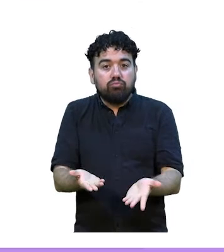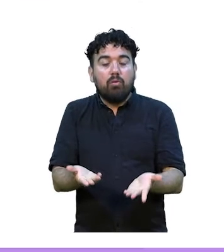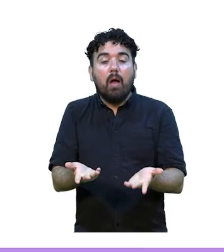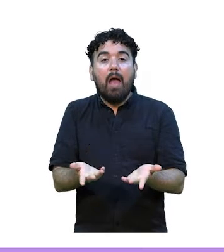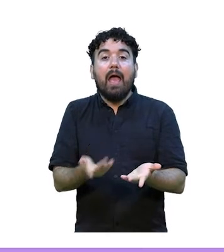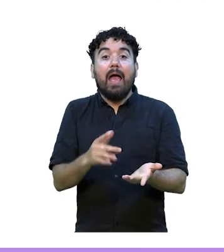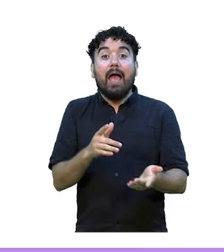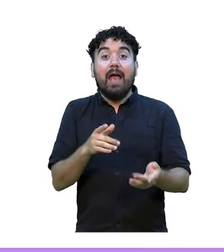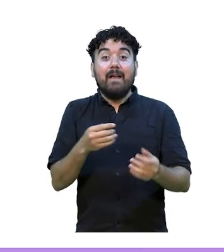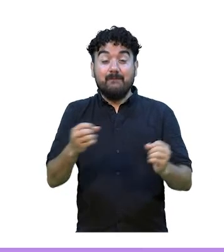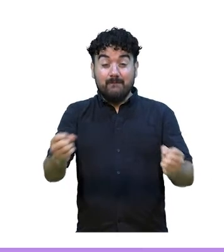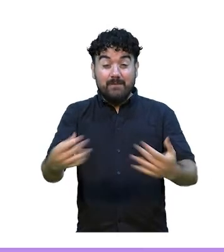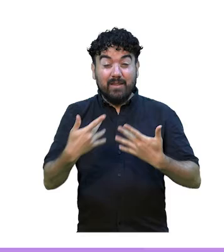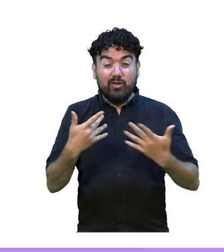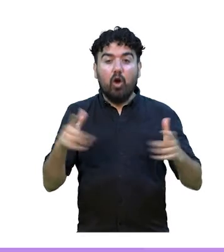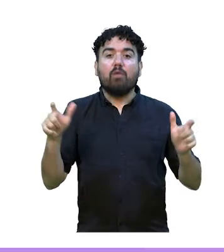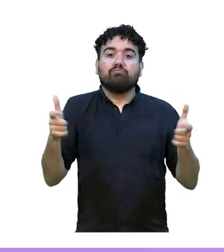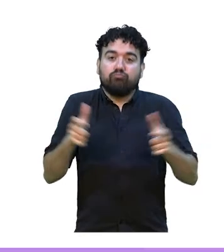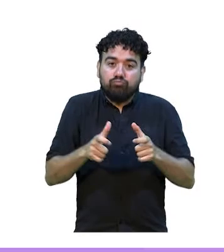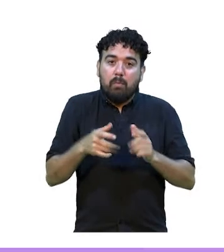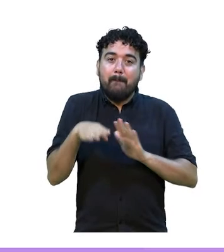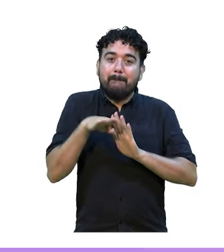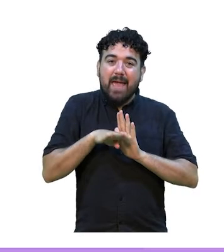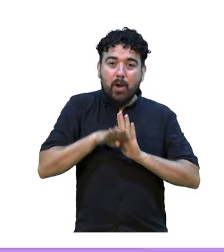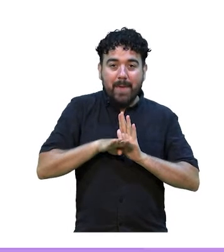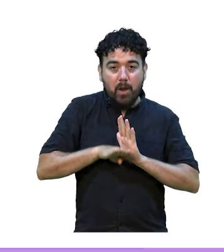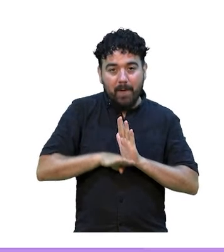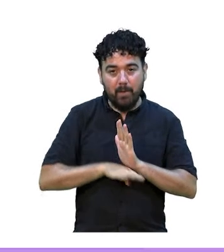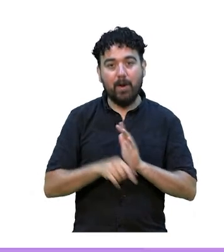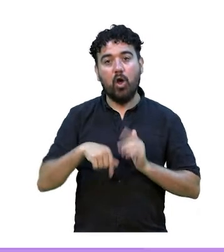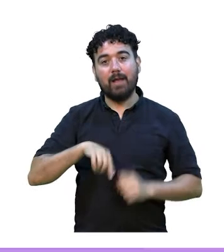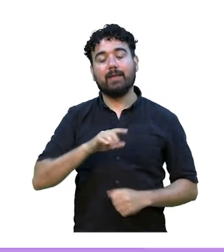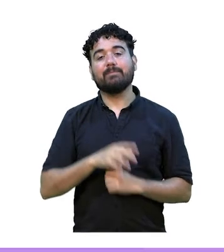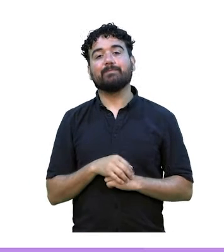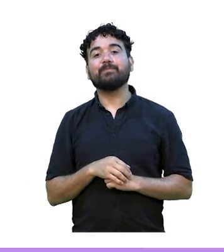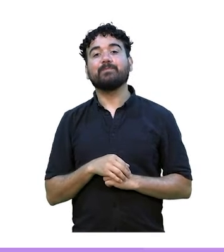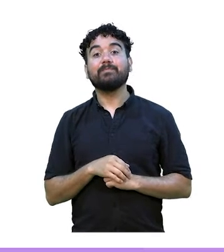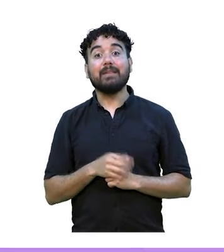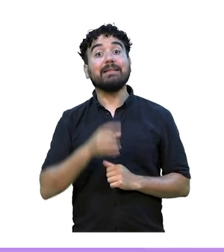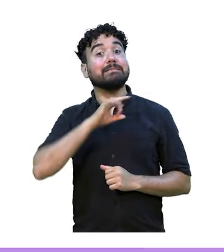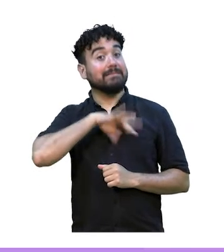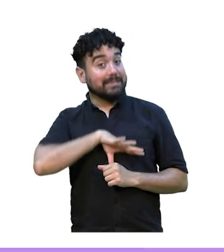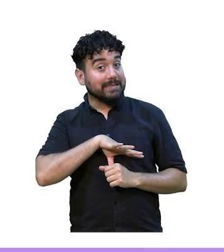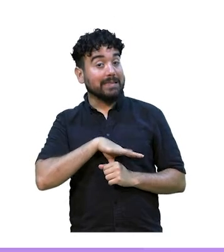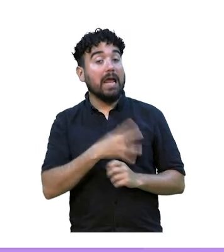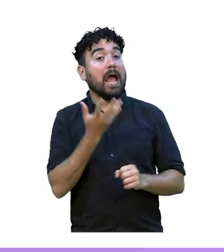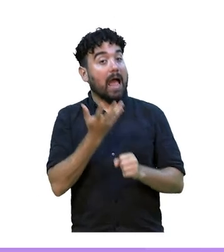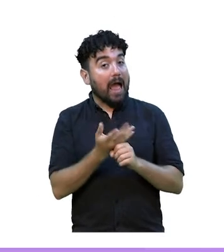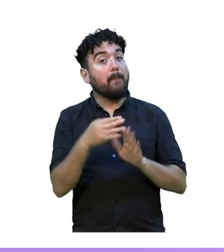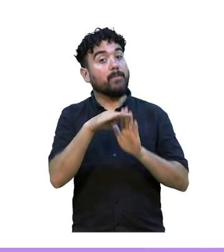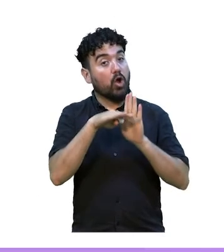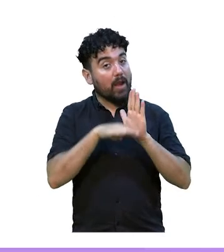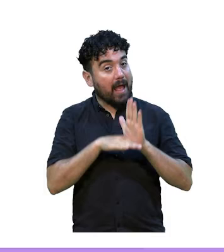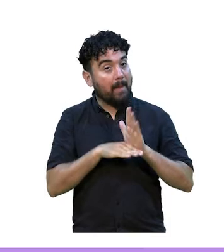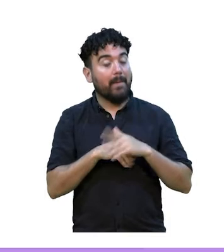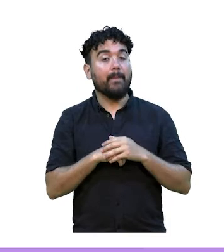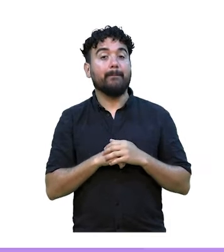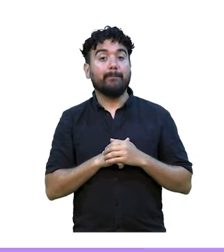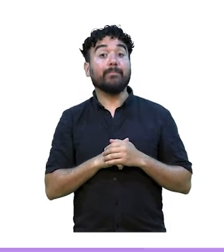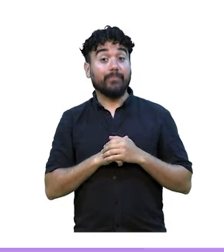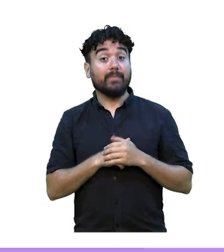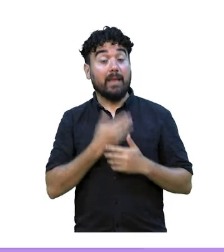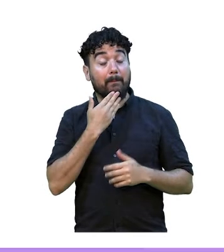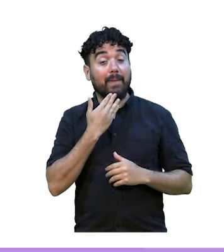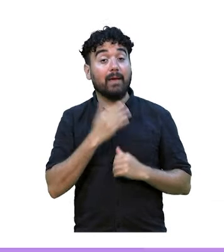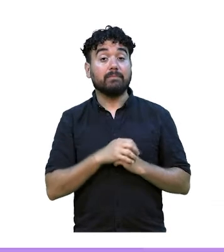pretenden favorecer la disminución de tales infecciones. Ahora, En Chile también existen